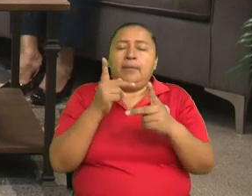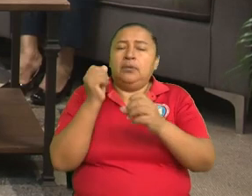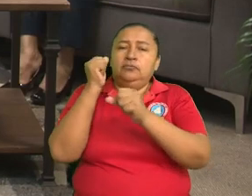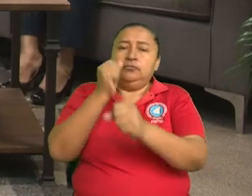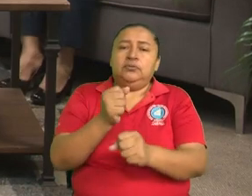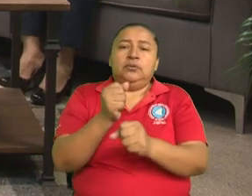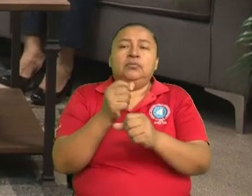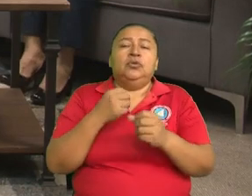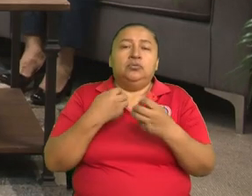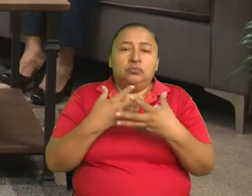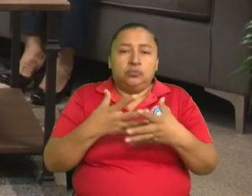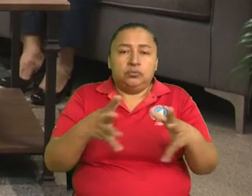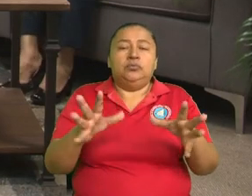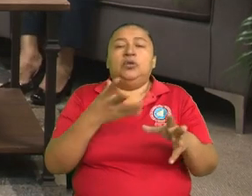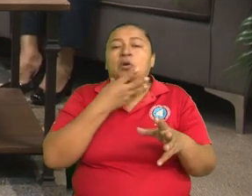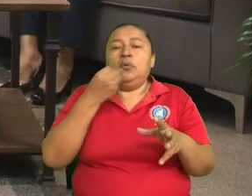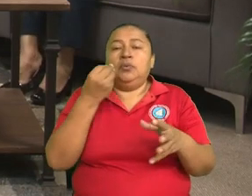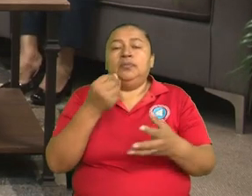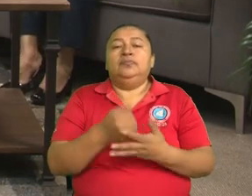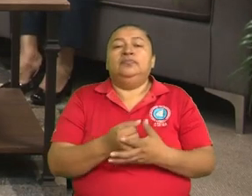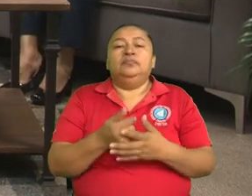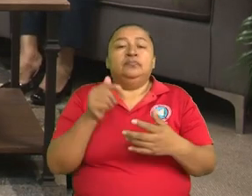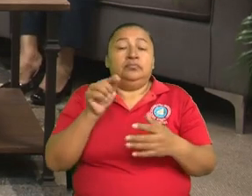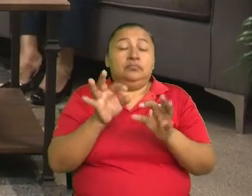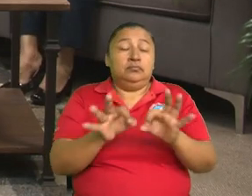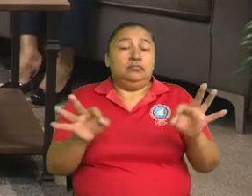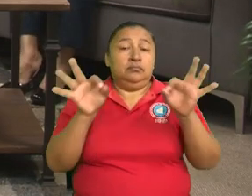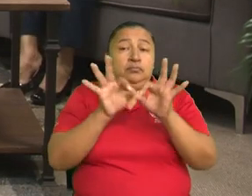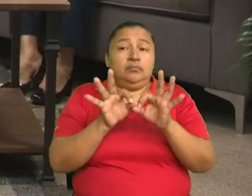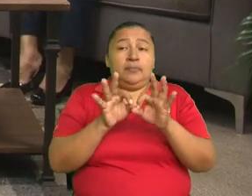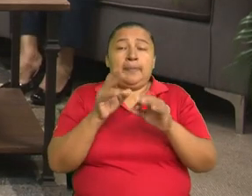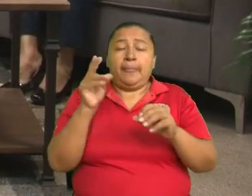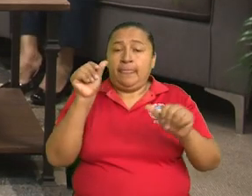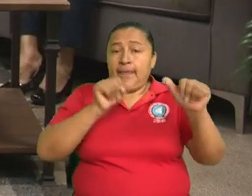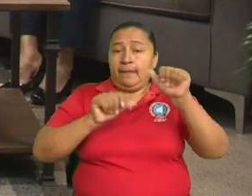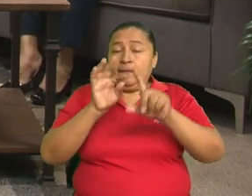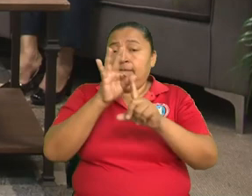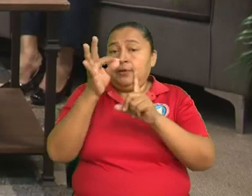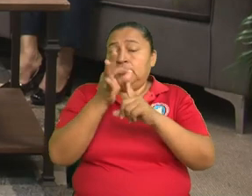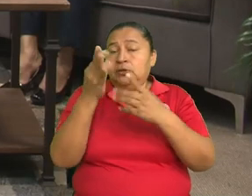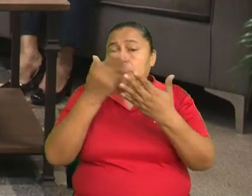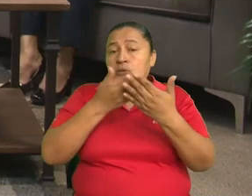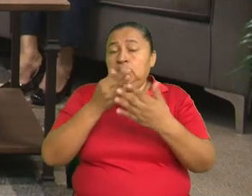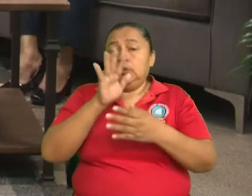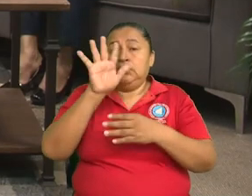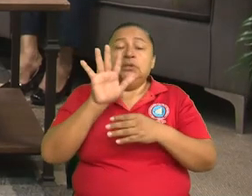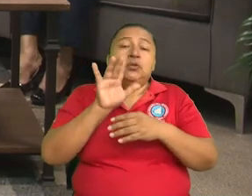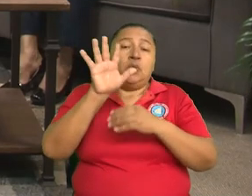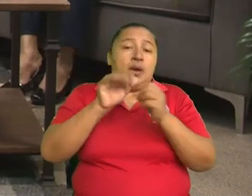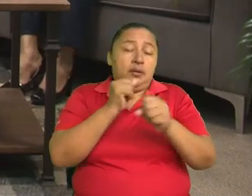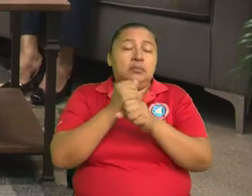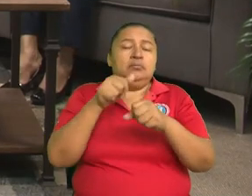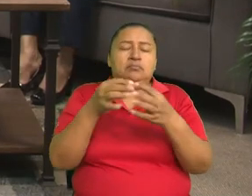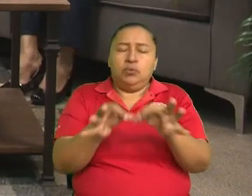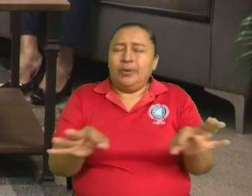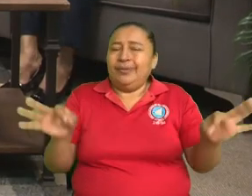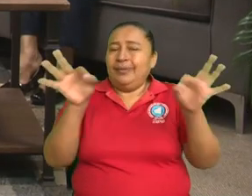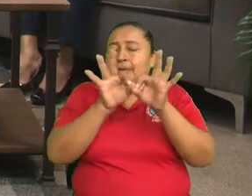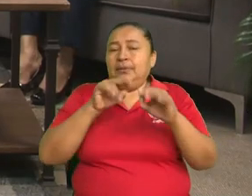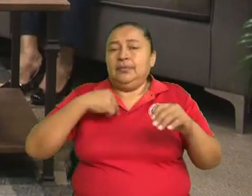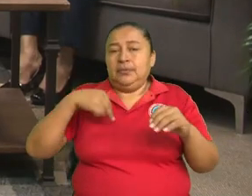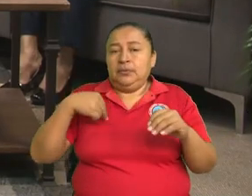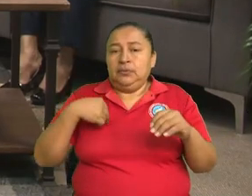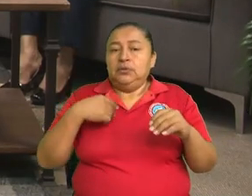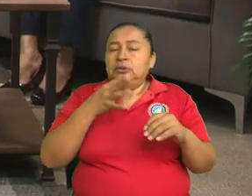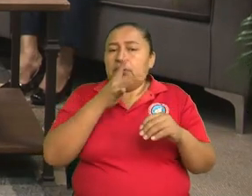fundamentalmente con los movimientos de la juventud. Claro. El protagonismo de la Federación de Estudiantes de Secundaria es fundamental para nosotros, fundamental.